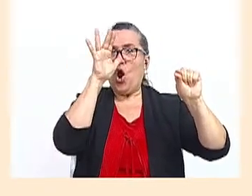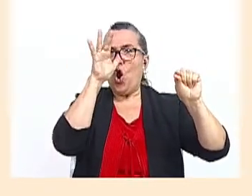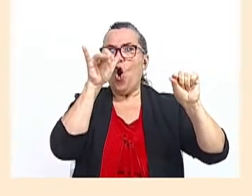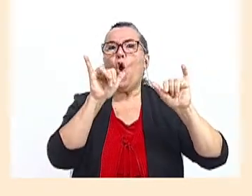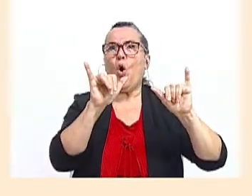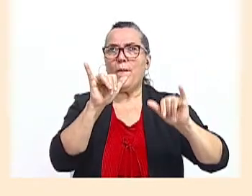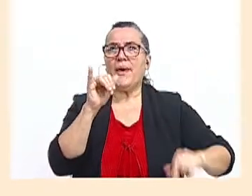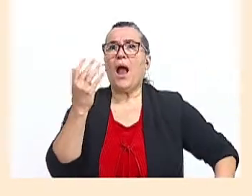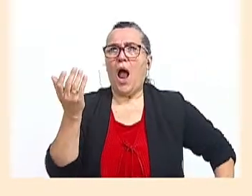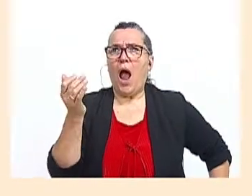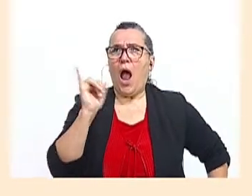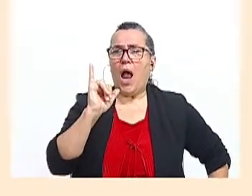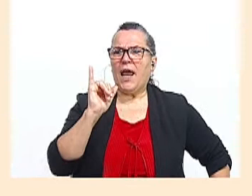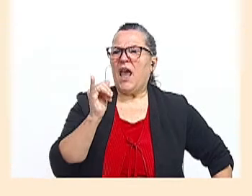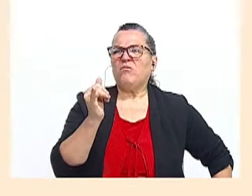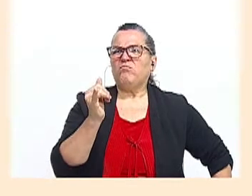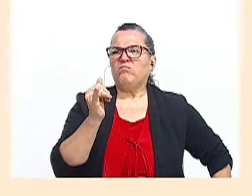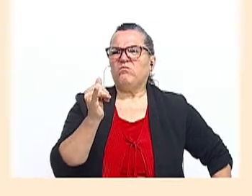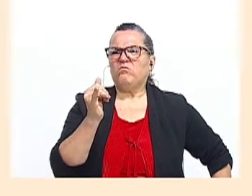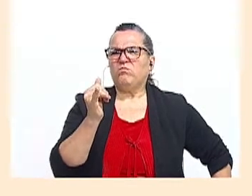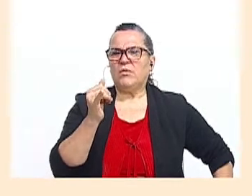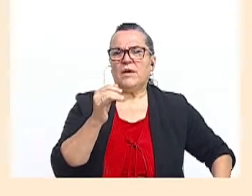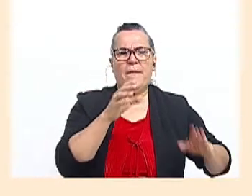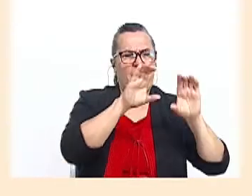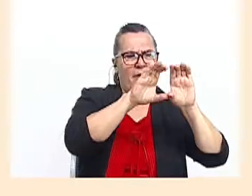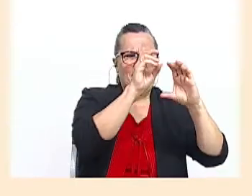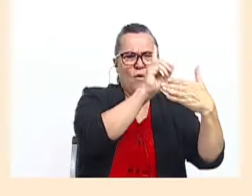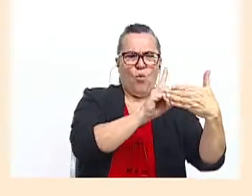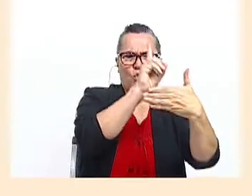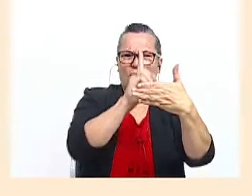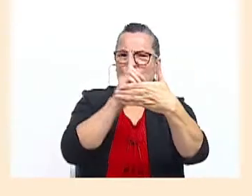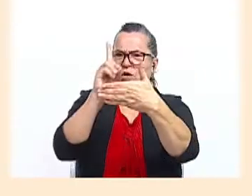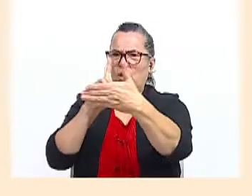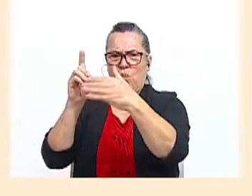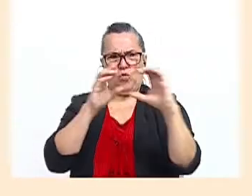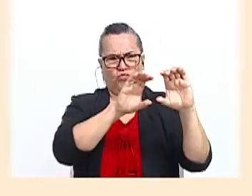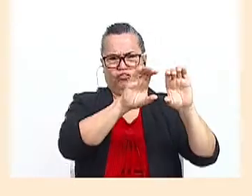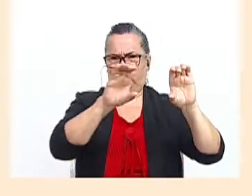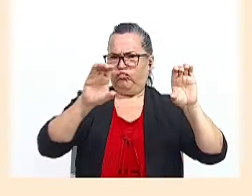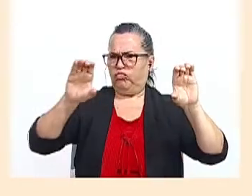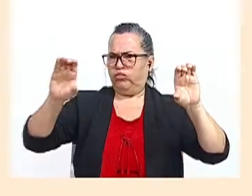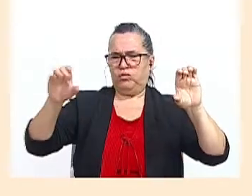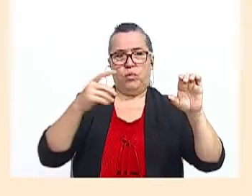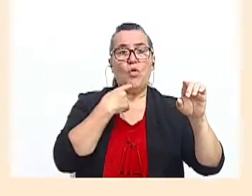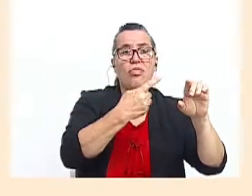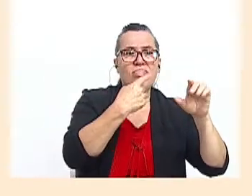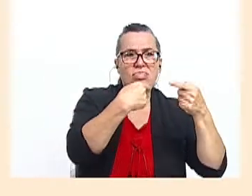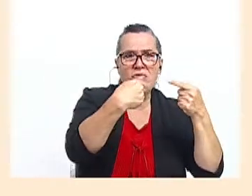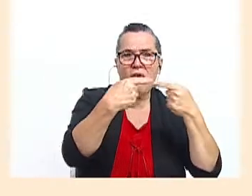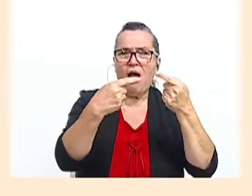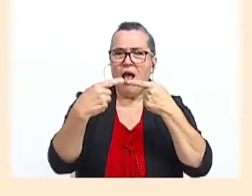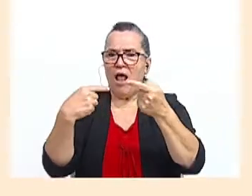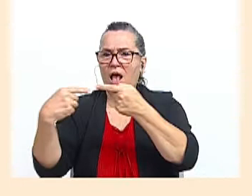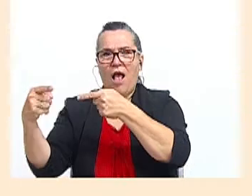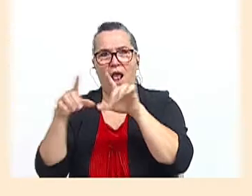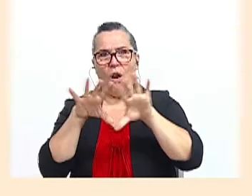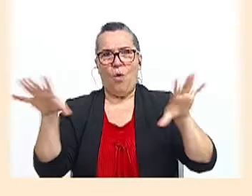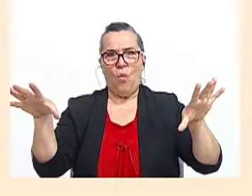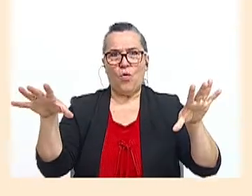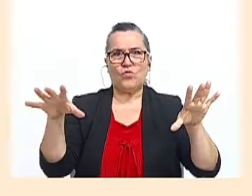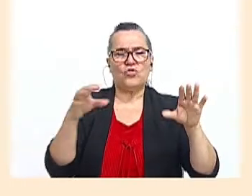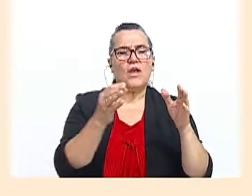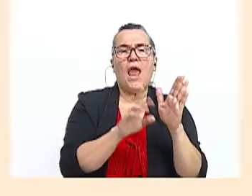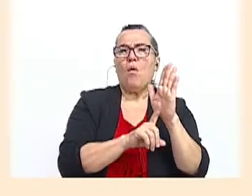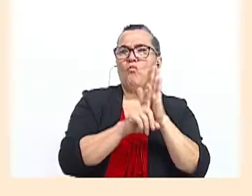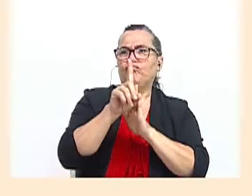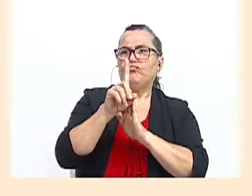cómica consiste en una sucesión de dibujos y diálogos que en su conjunto desarrollan un relato